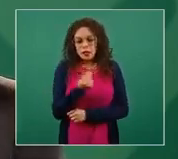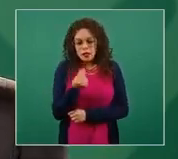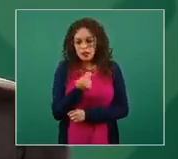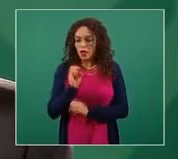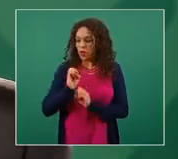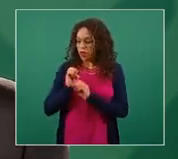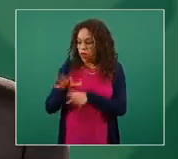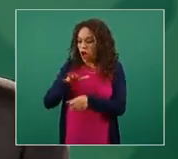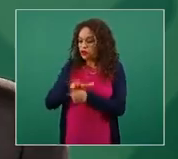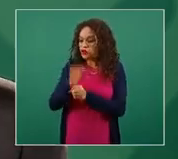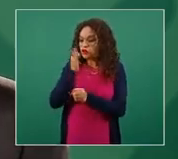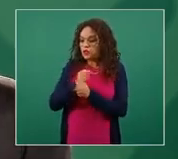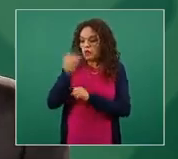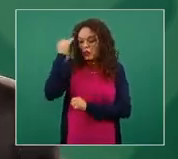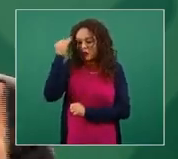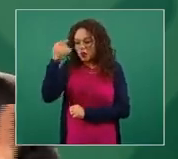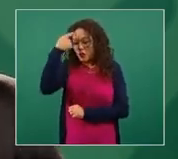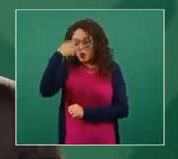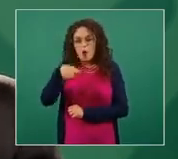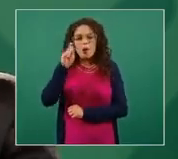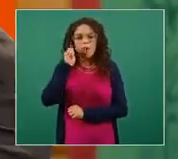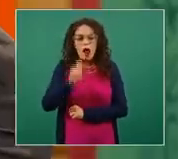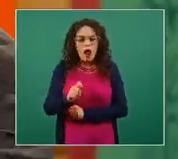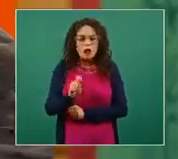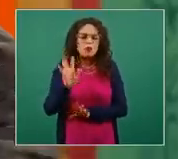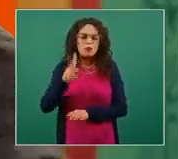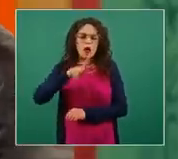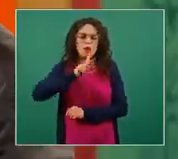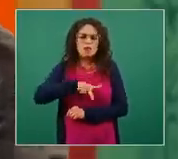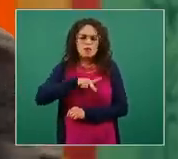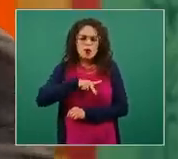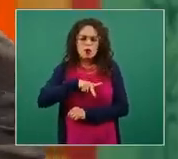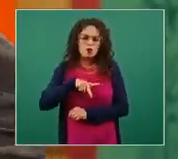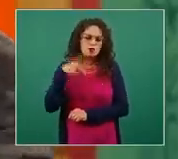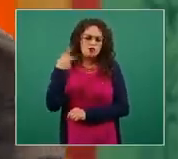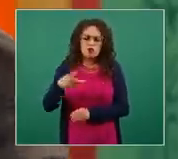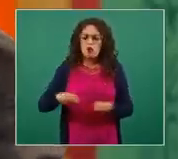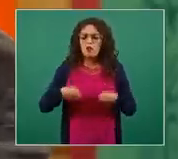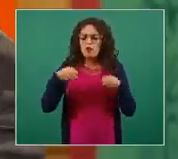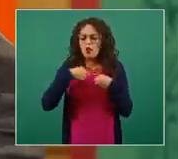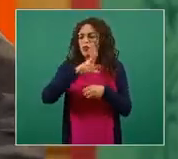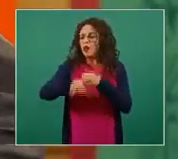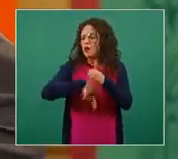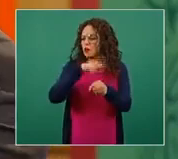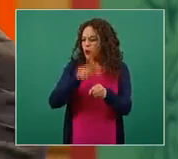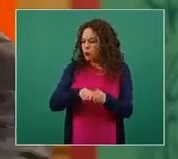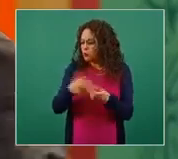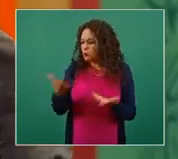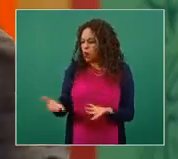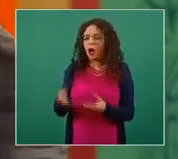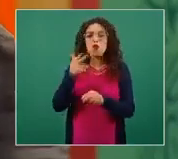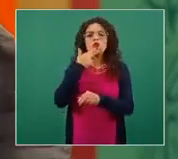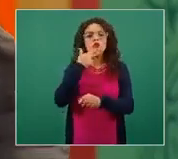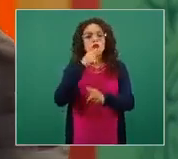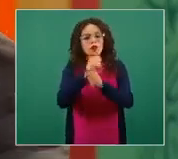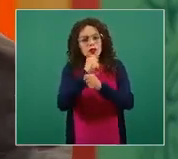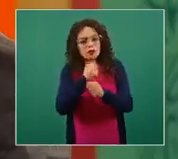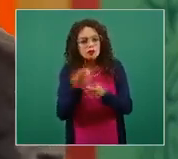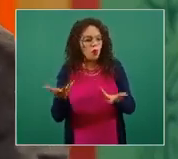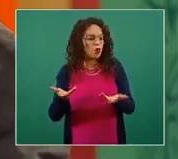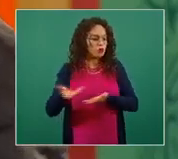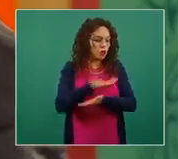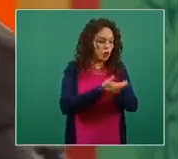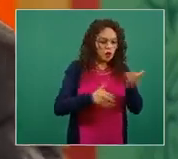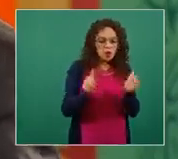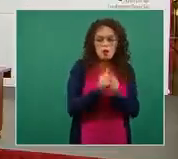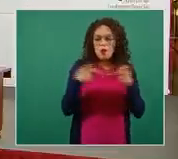natural al virus a través de la vida cotidiana, de la cercanía con otras personas, del uso del transporte público, etcétera, para